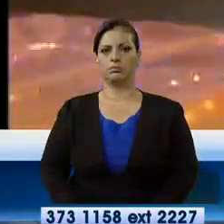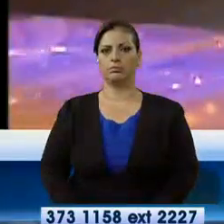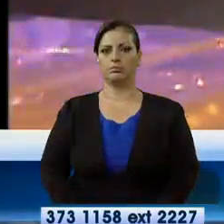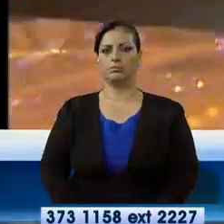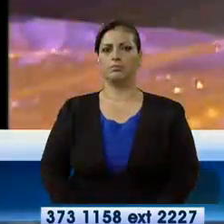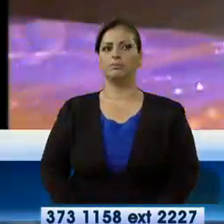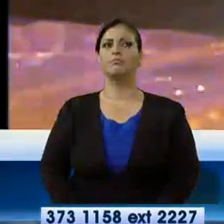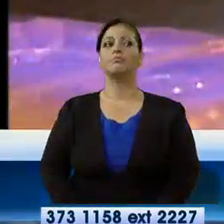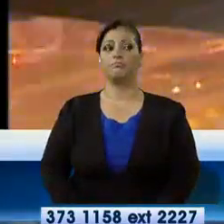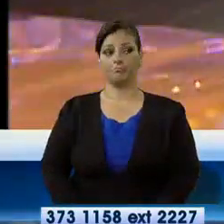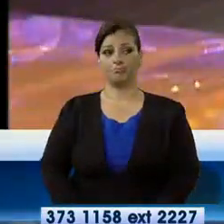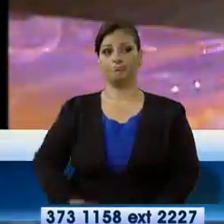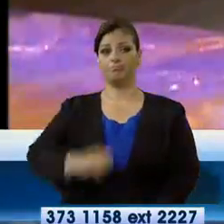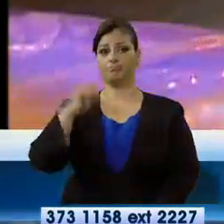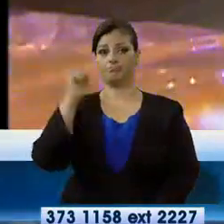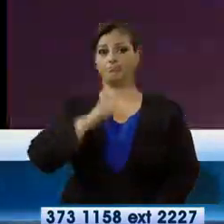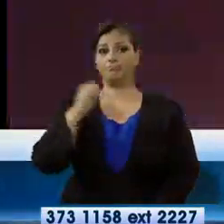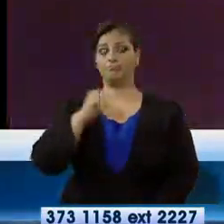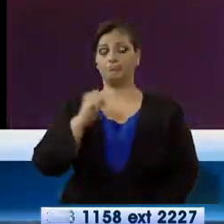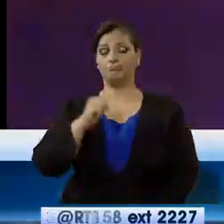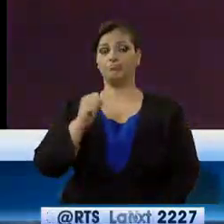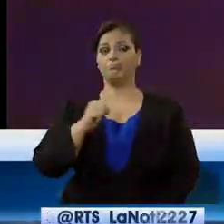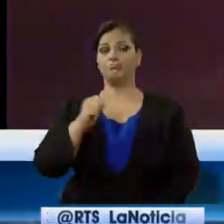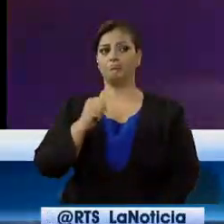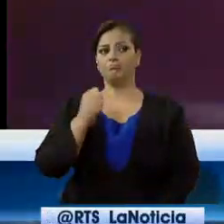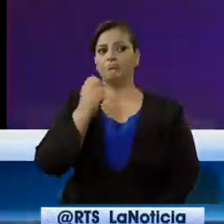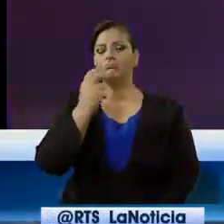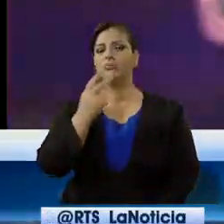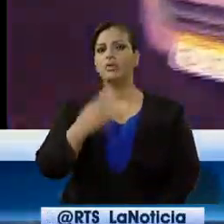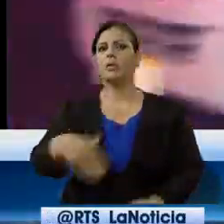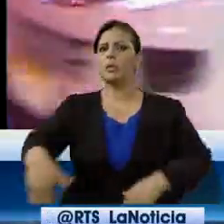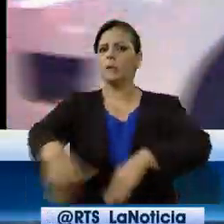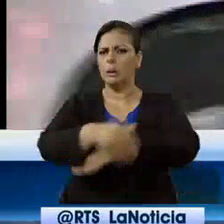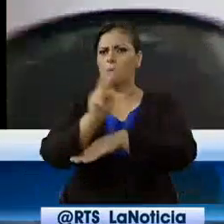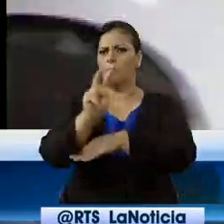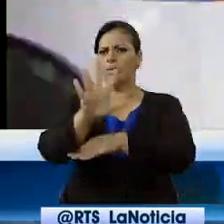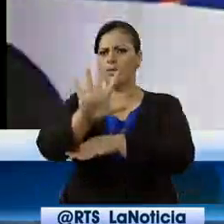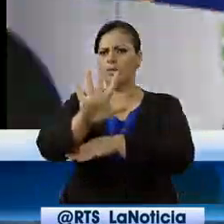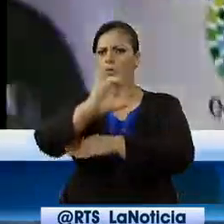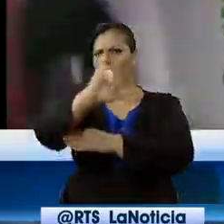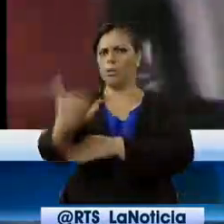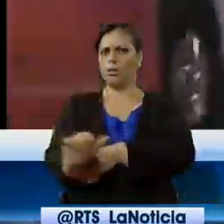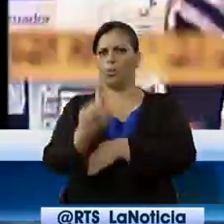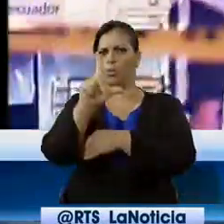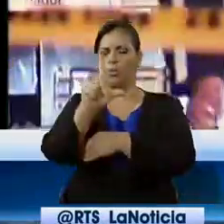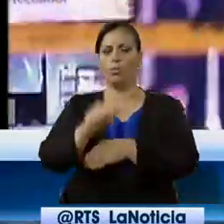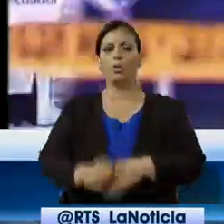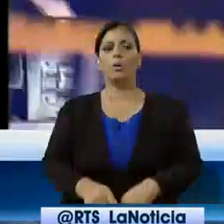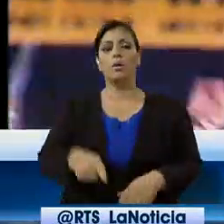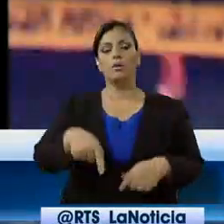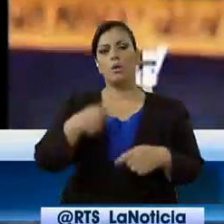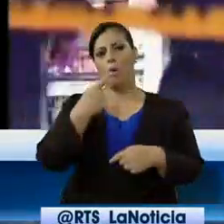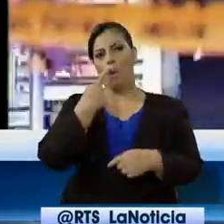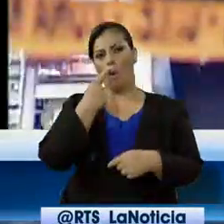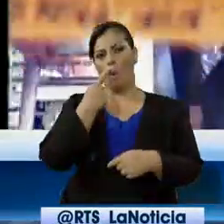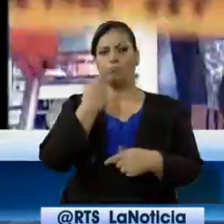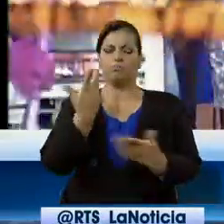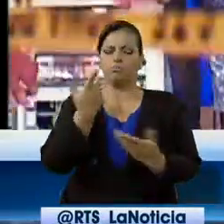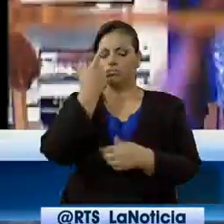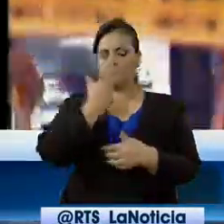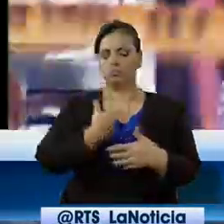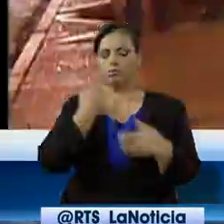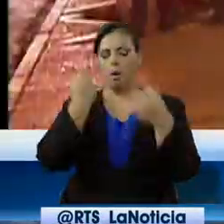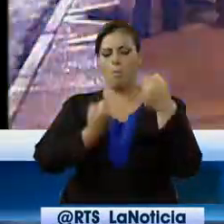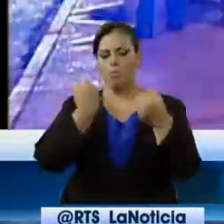La mujer fue embestida por un vehículo que circulaba aparentemente a exceso de velocidad por la avenida 25